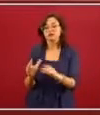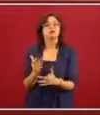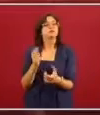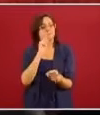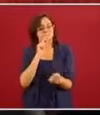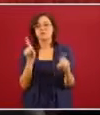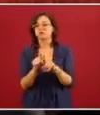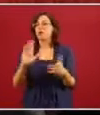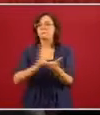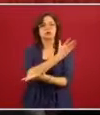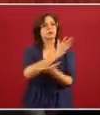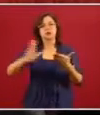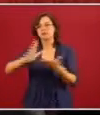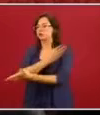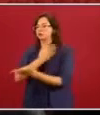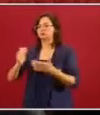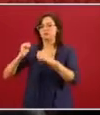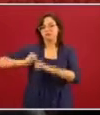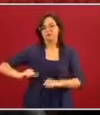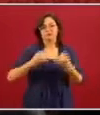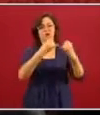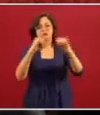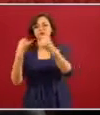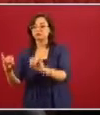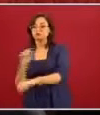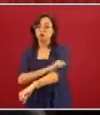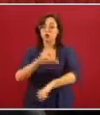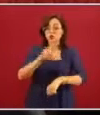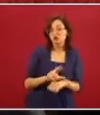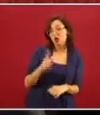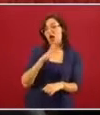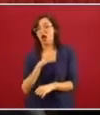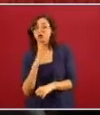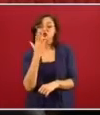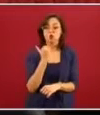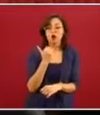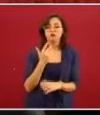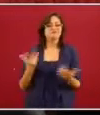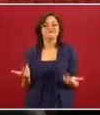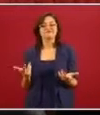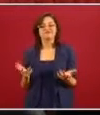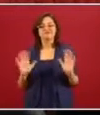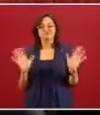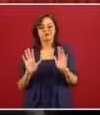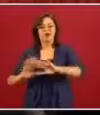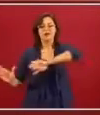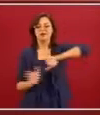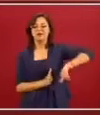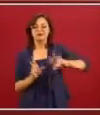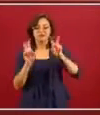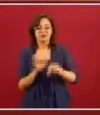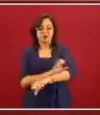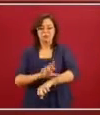profesionales. Entonces, cuando usted pregunta si hay descoordinación o no, lo que hay es diversidad, porque